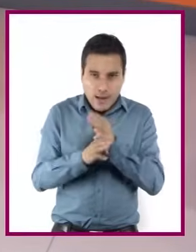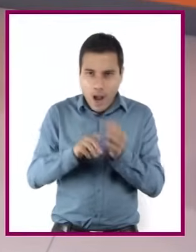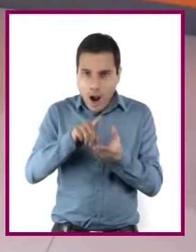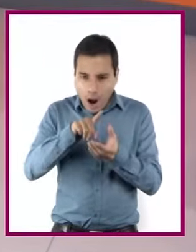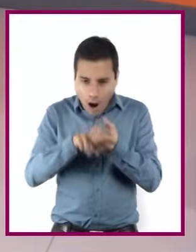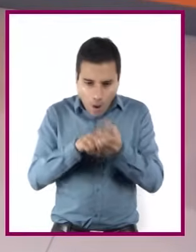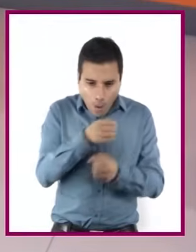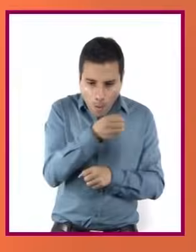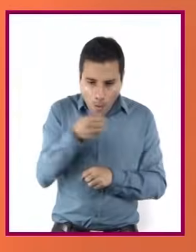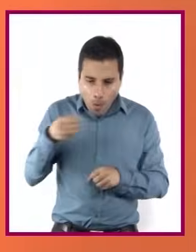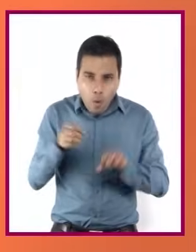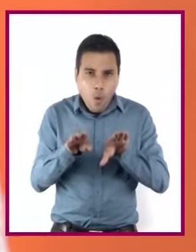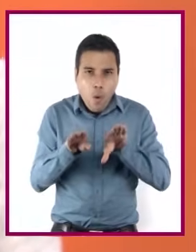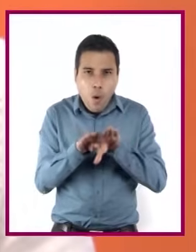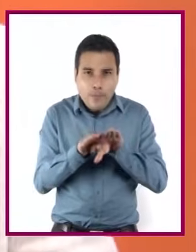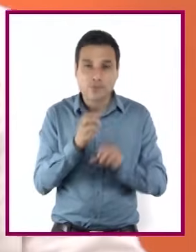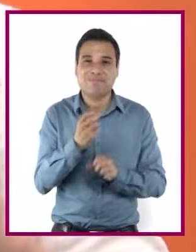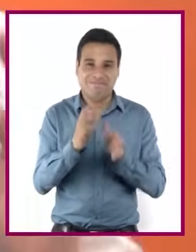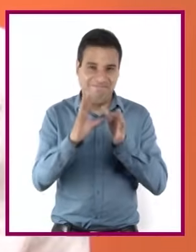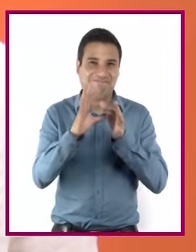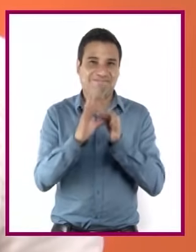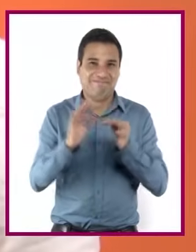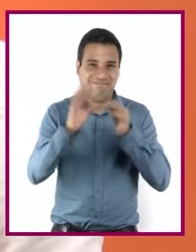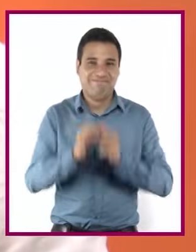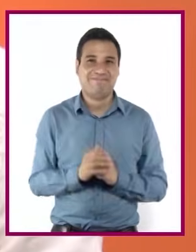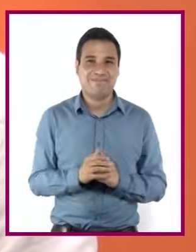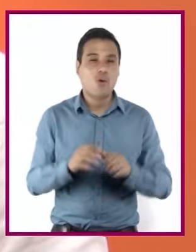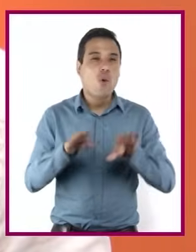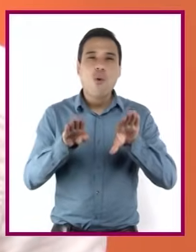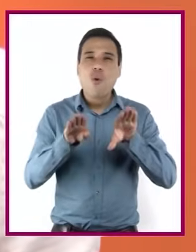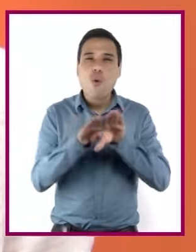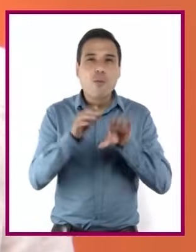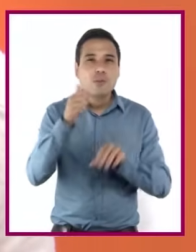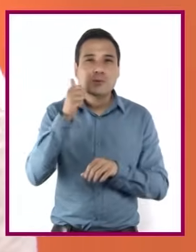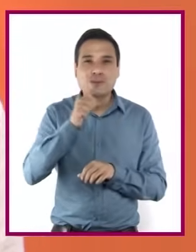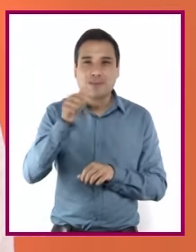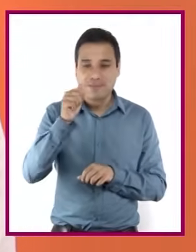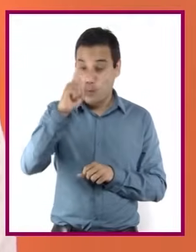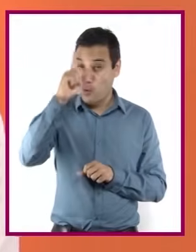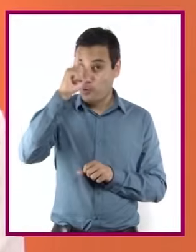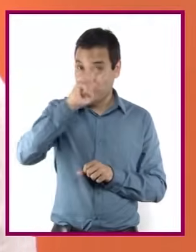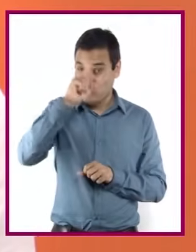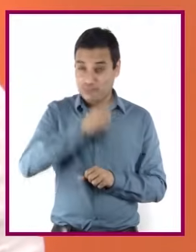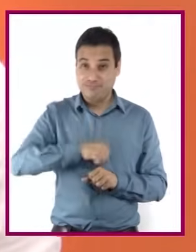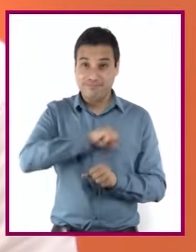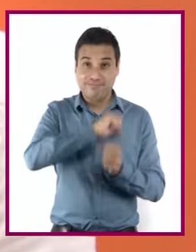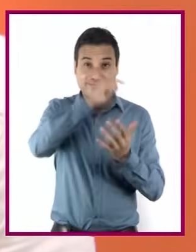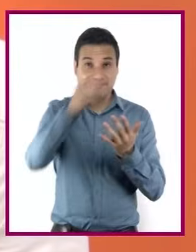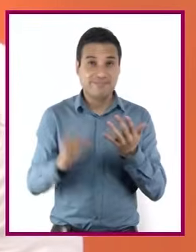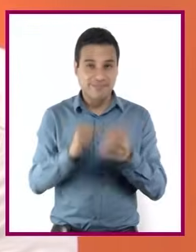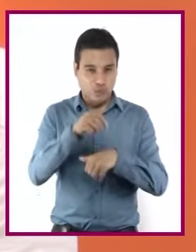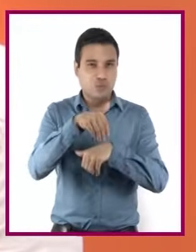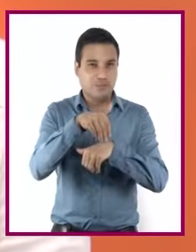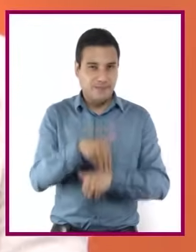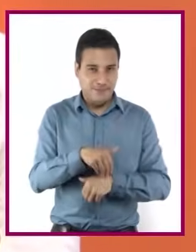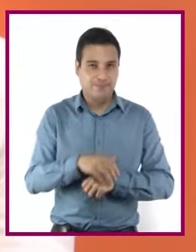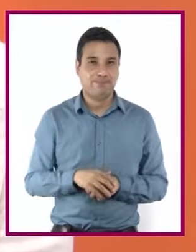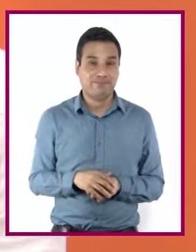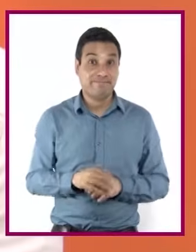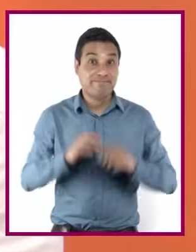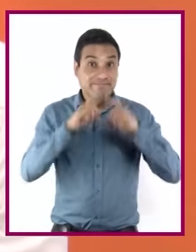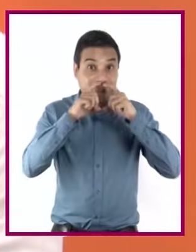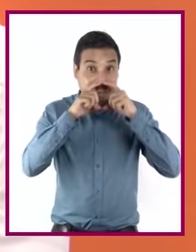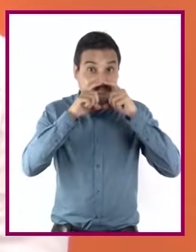sus interacciones. Como siempre, recuerden seguir las recomendaciones para evitar contagios, usar correctamente